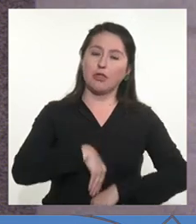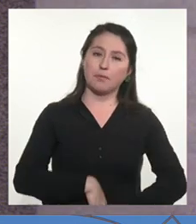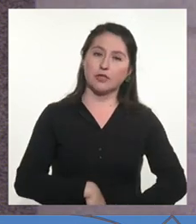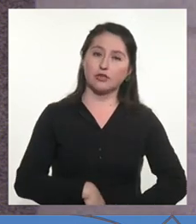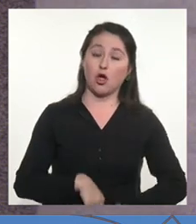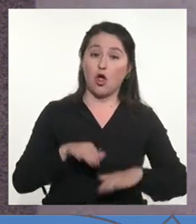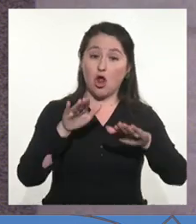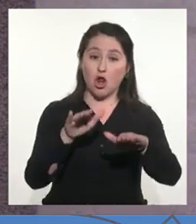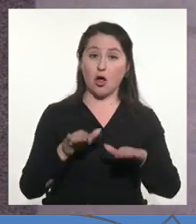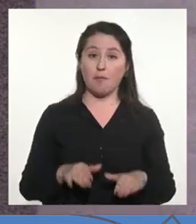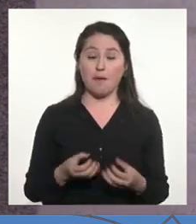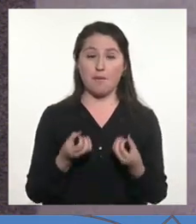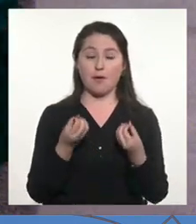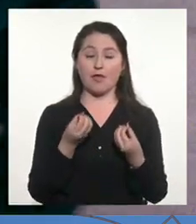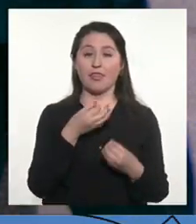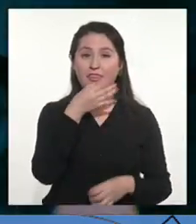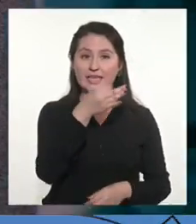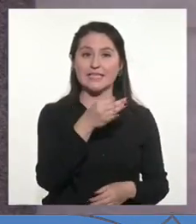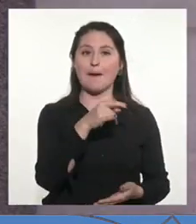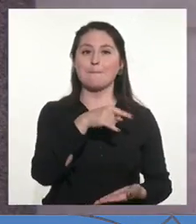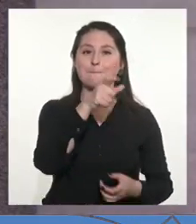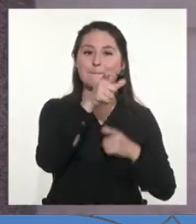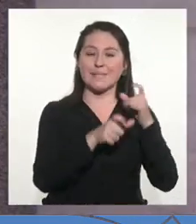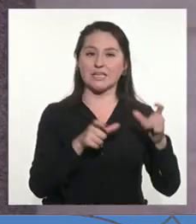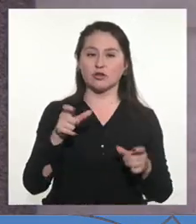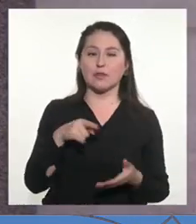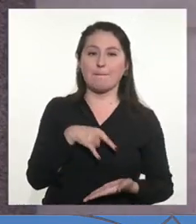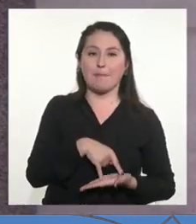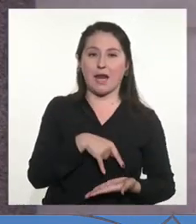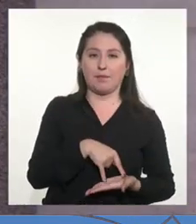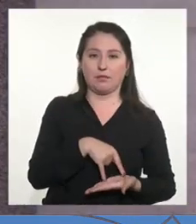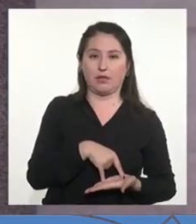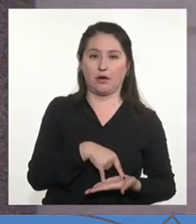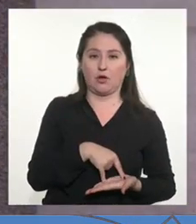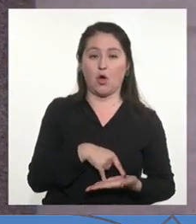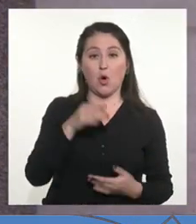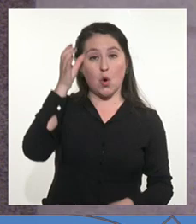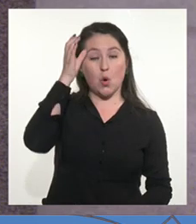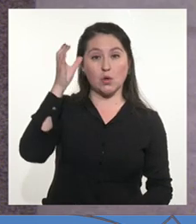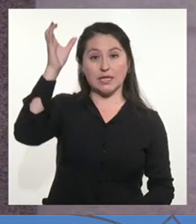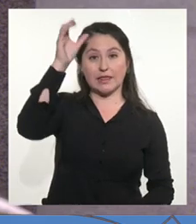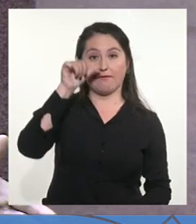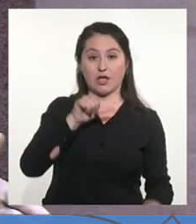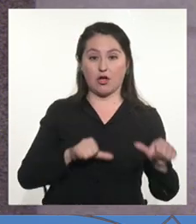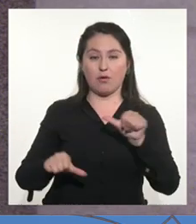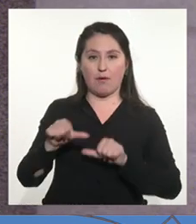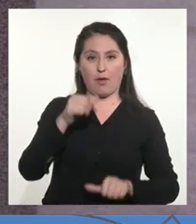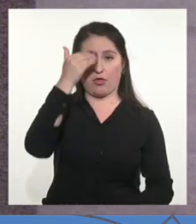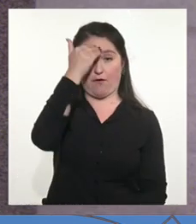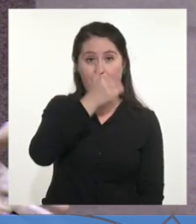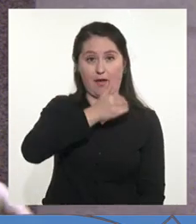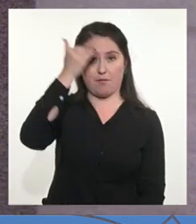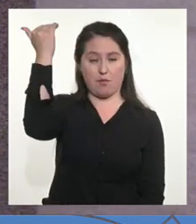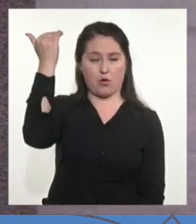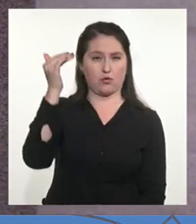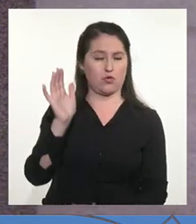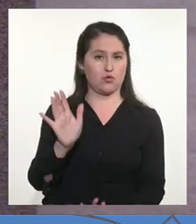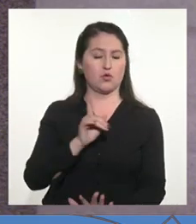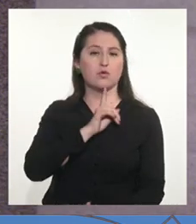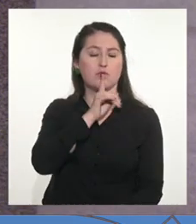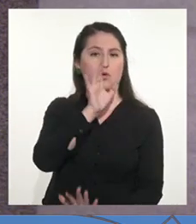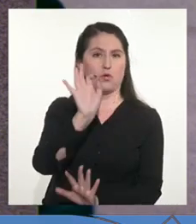lo mismo dice entre los parlamentarios de hecho se salida algo un científico chileno del mighty famosísimo prestigiosísimo